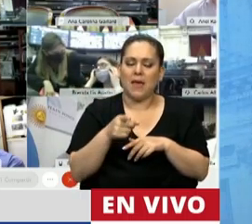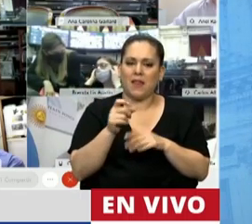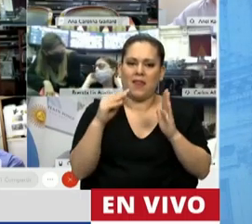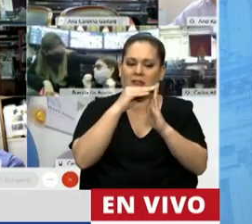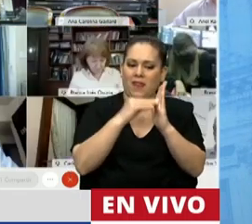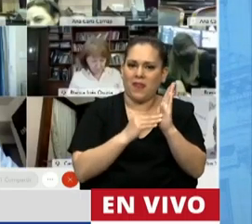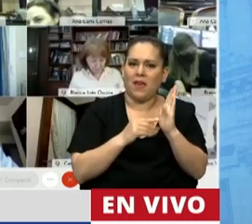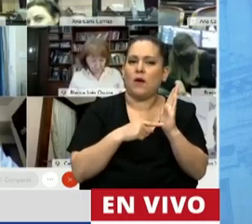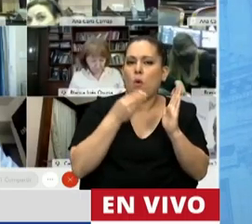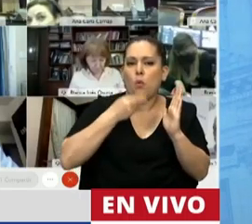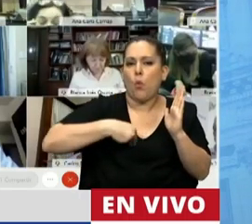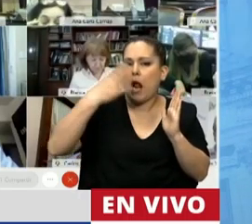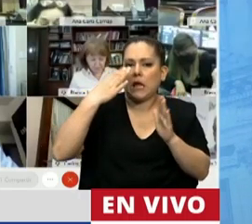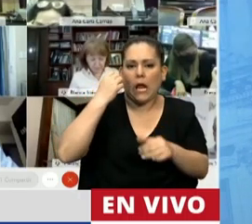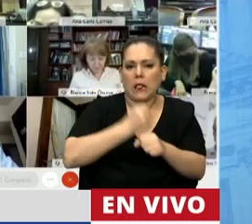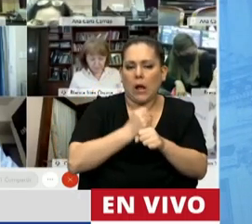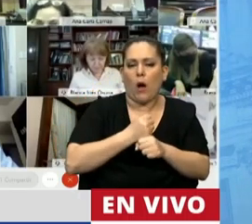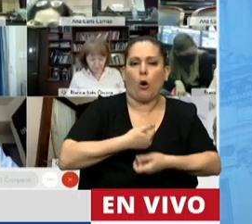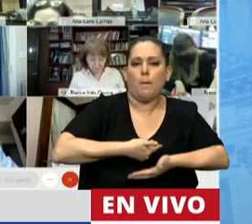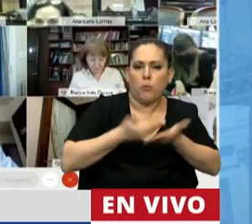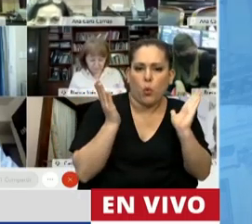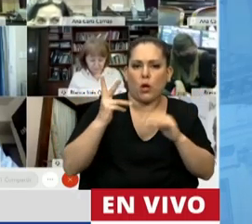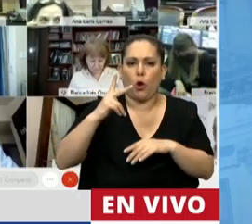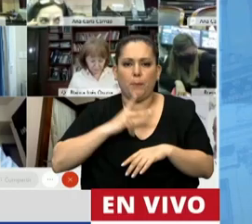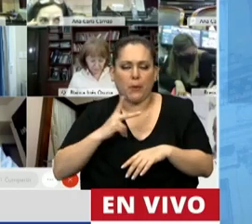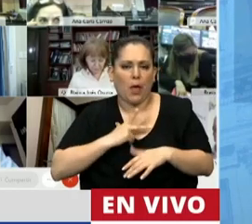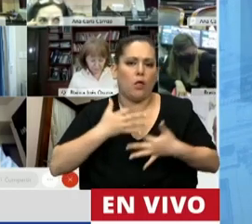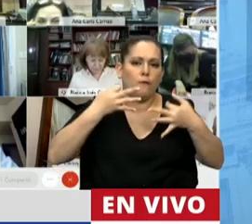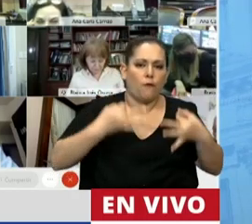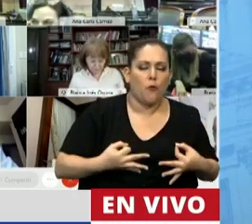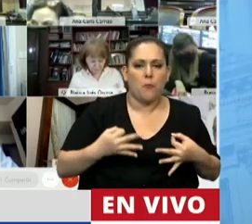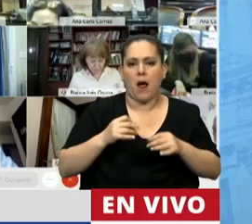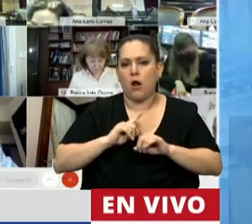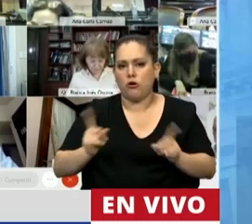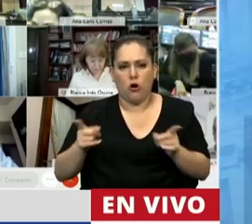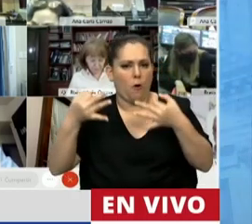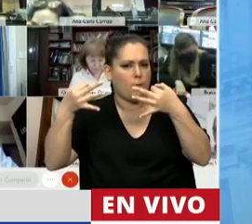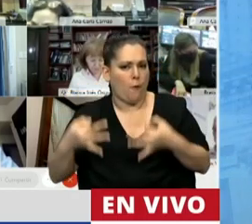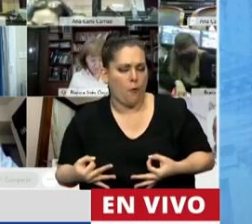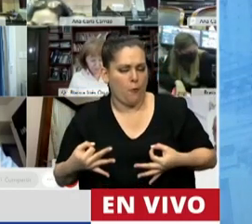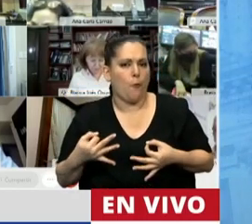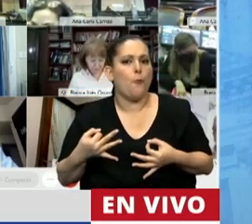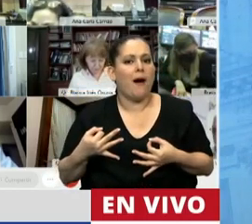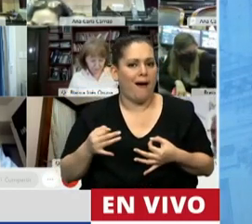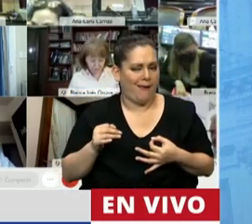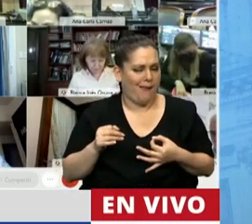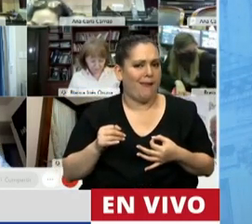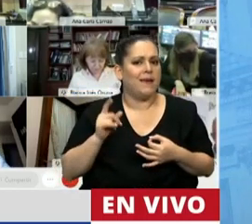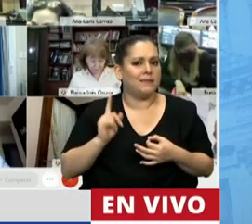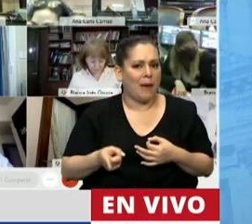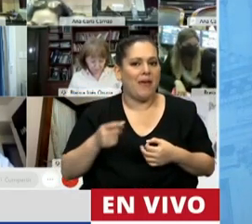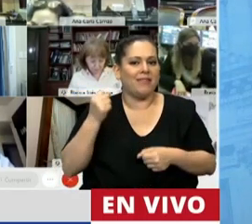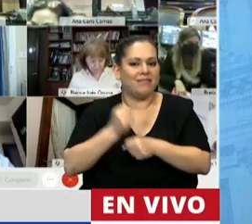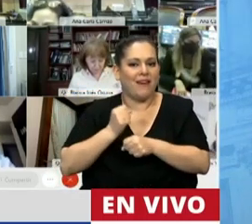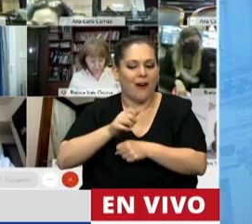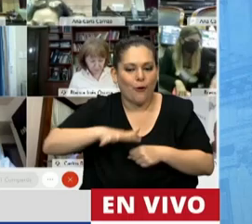a que cualquier tipo de empleo público, privado, formal, informal, como se decía, también trabajo urbano,